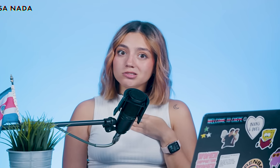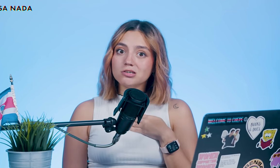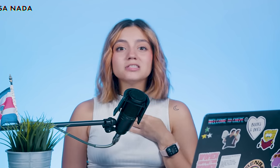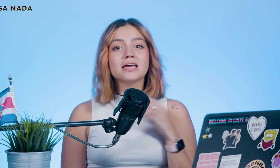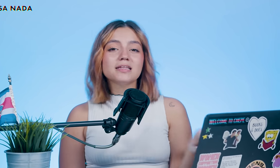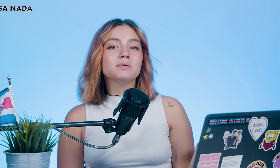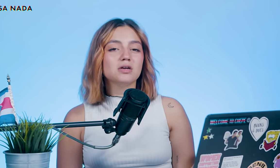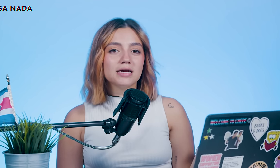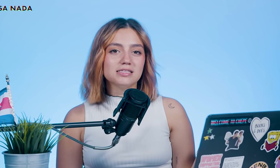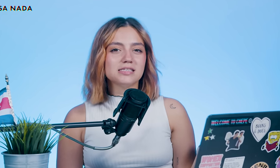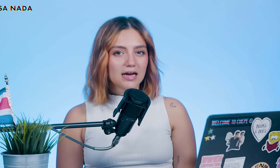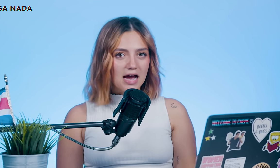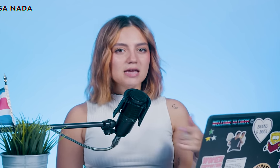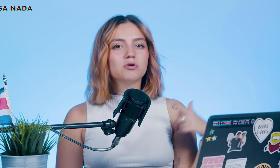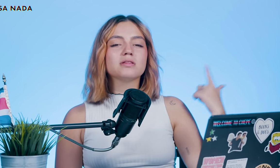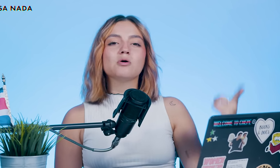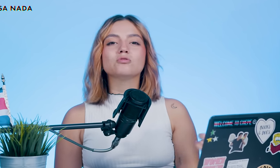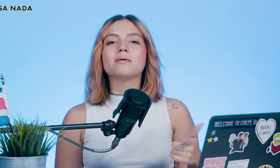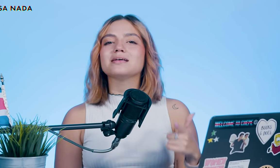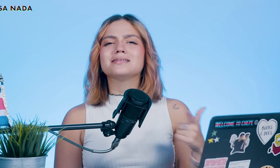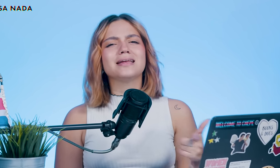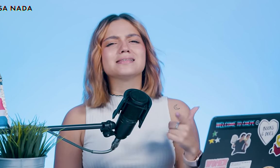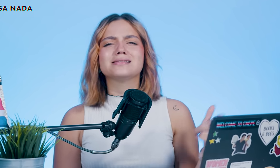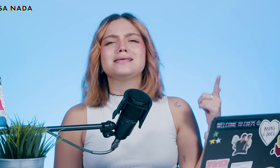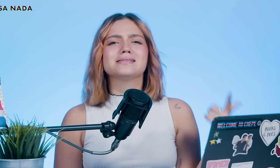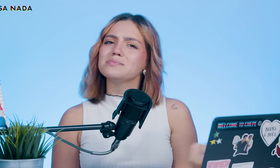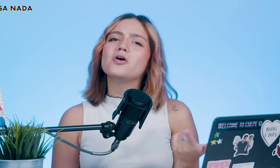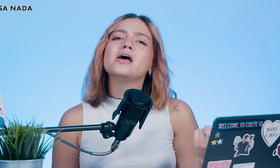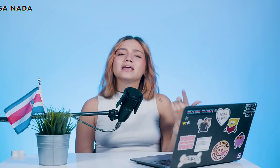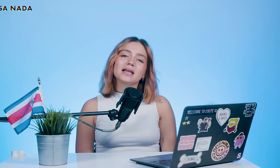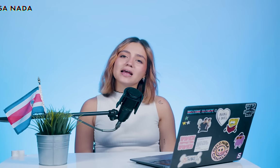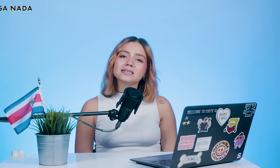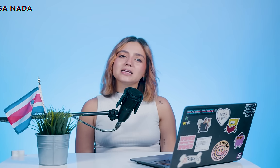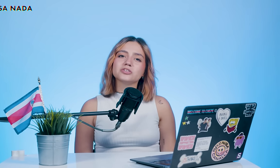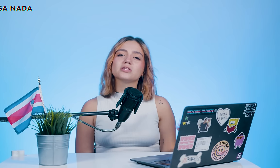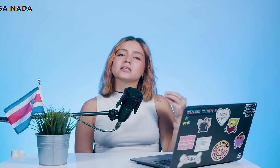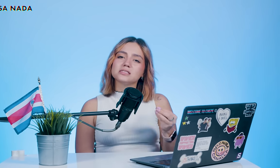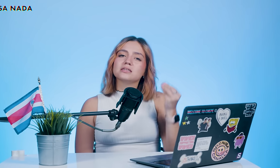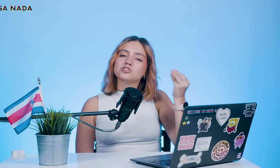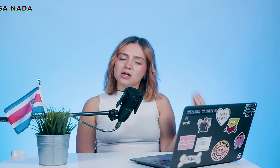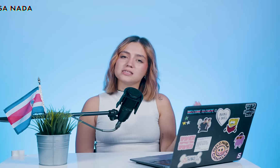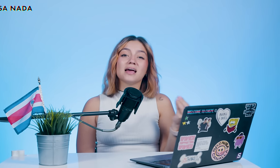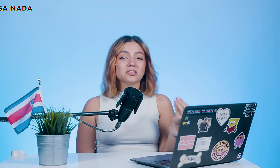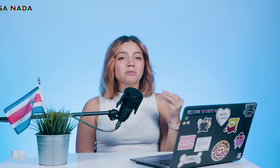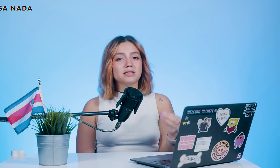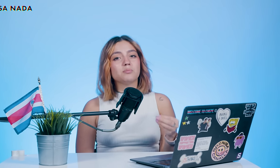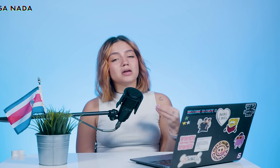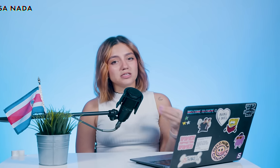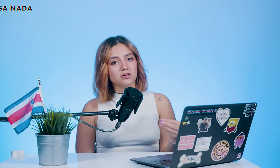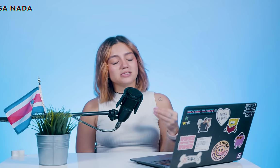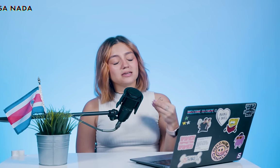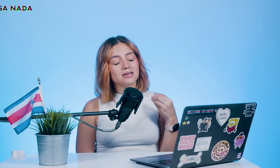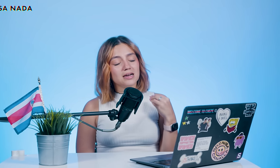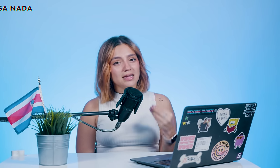que nosotros En qué terminó la crisis de la caja y por último un tema serí simo que es la gran cancelación de artistas nacionales que hay actualmente